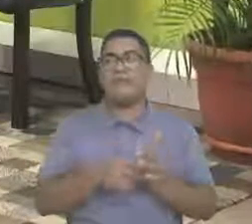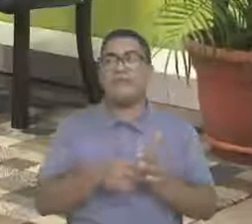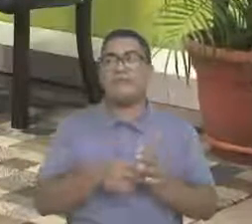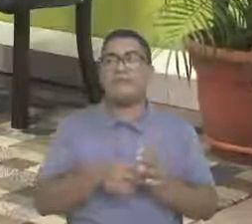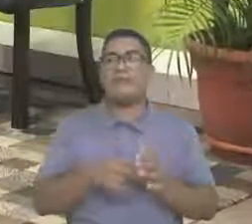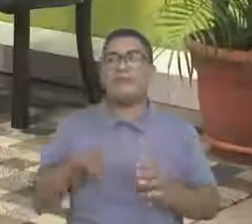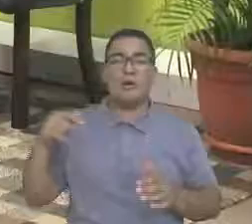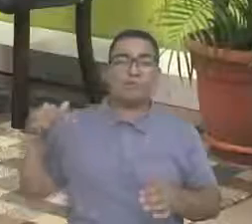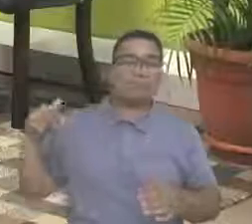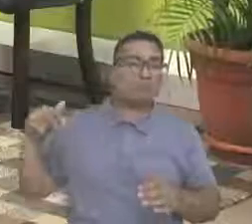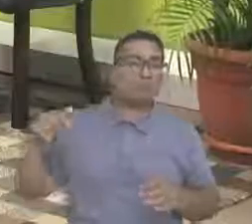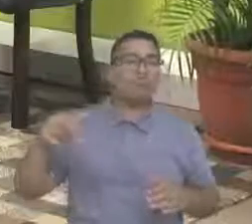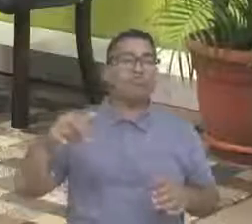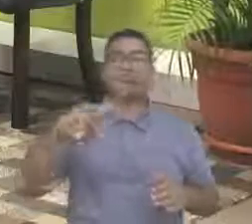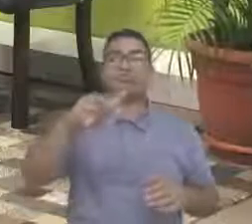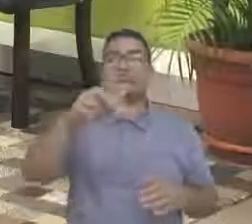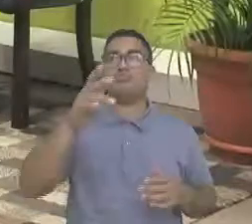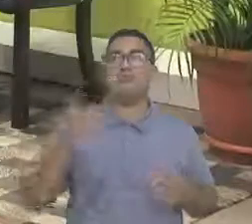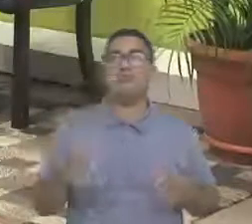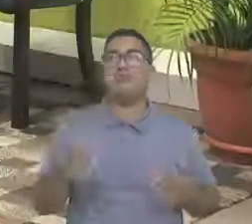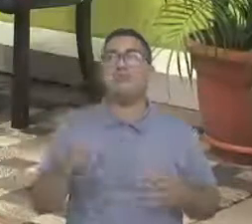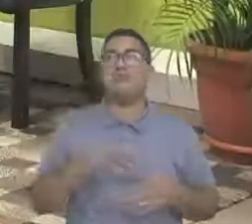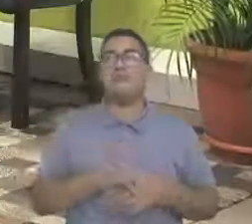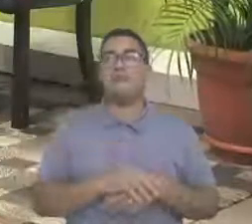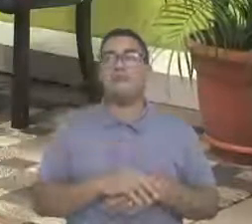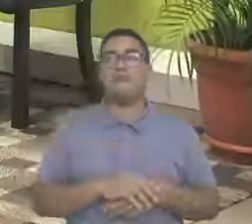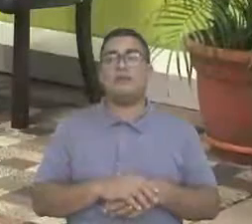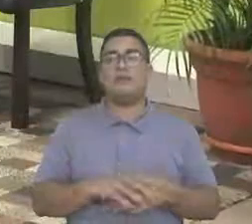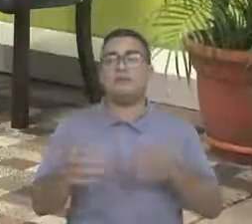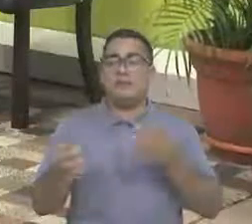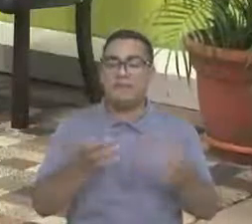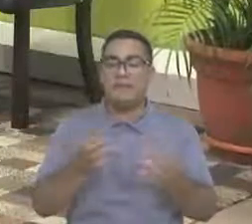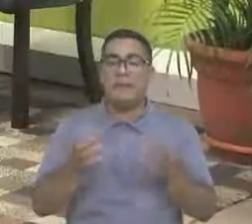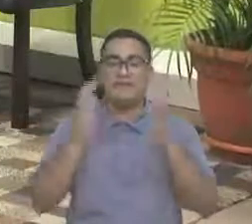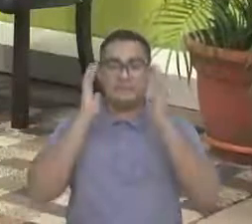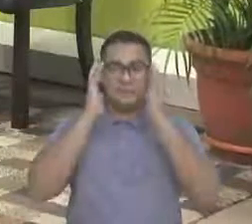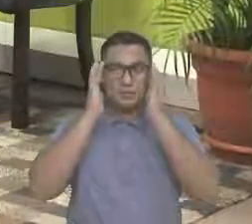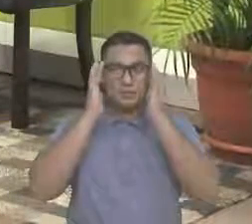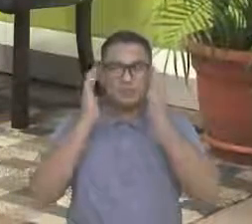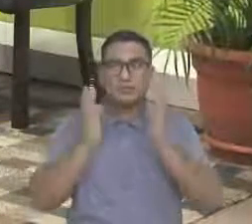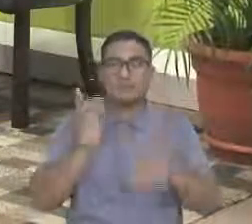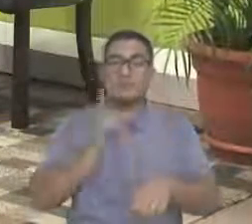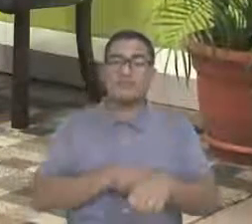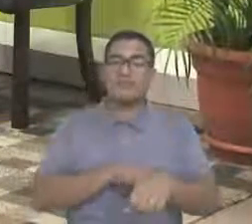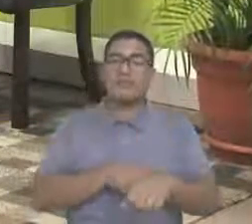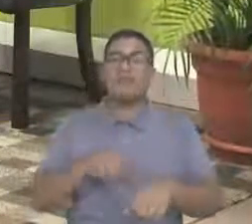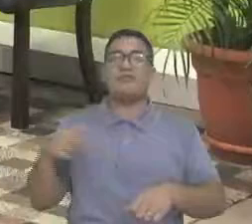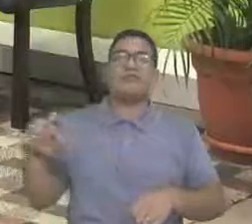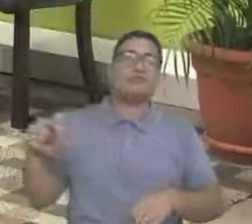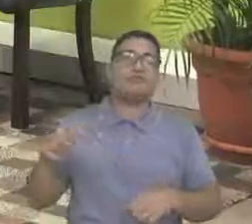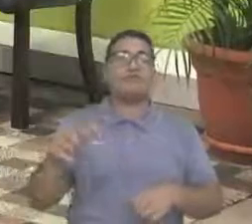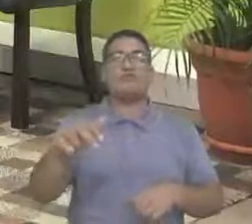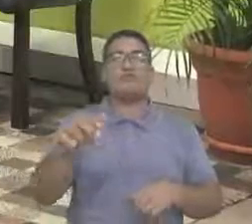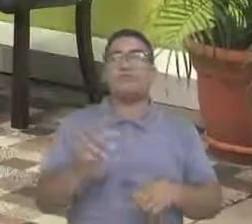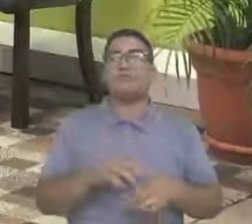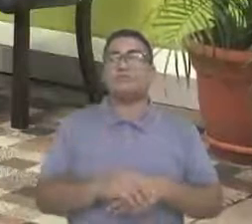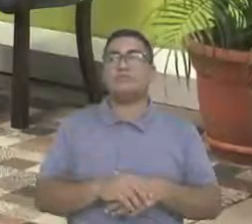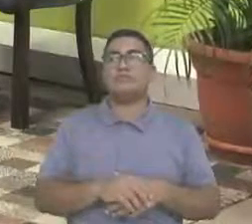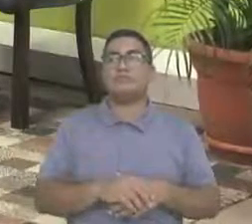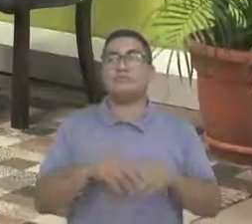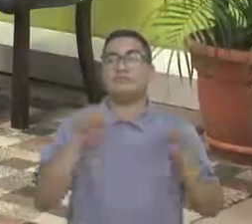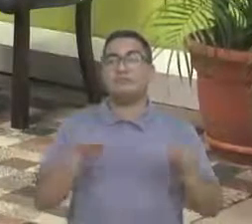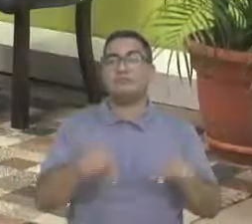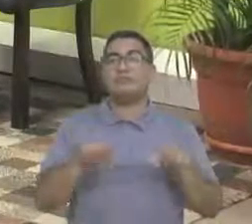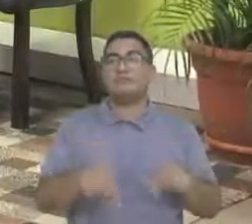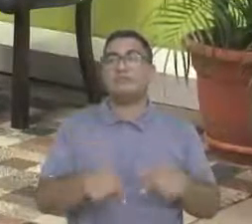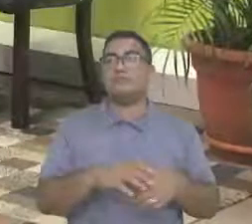hacer caminata, vamos a hacer, ya se le brinda al paciente cuánto tiempo va a caminar. Ahora, actualmente,